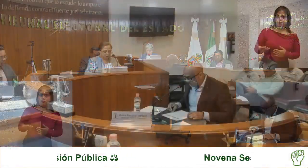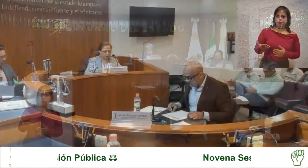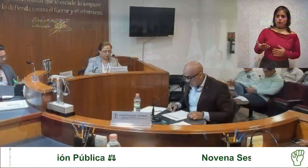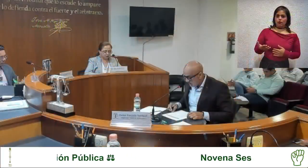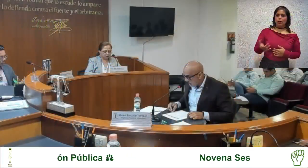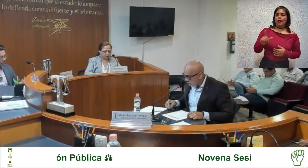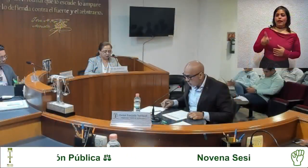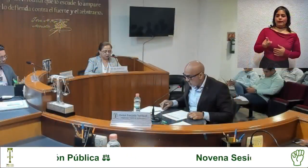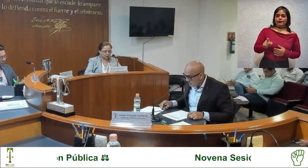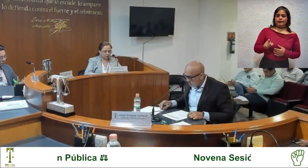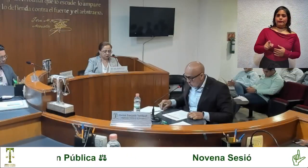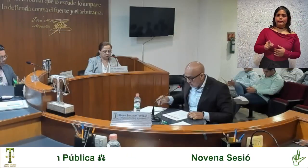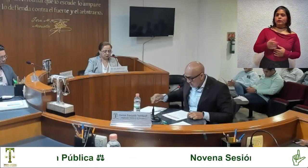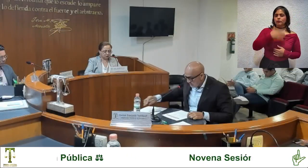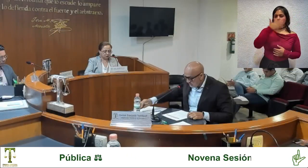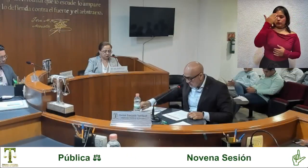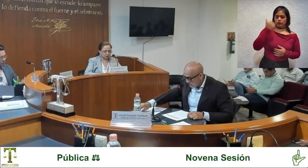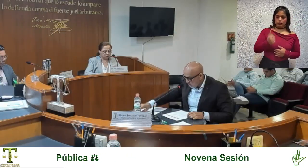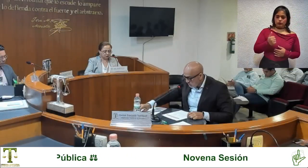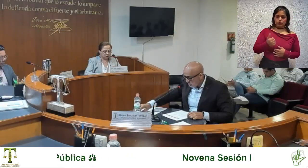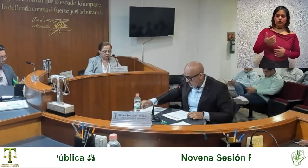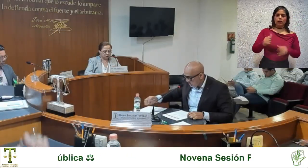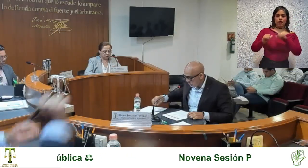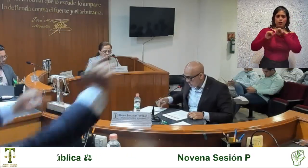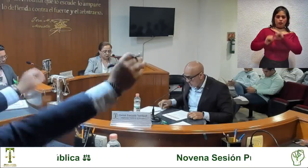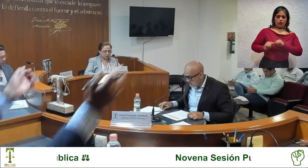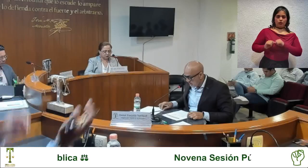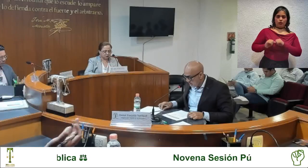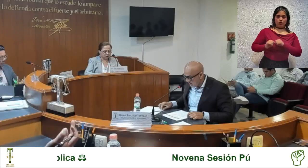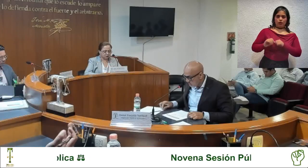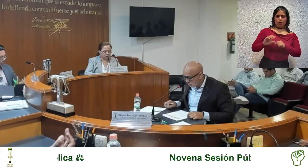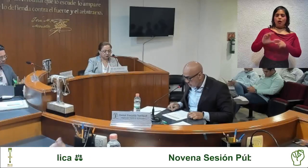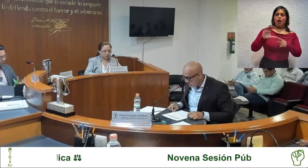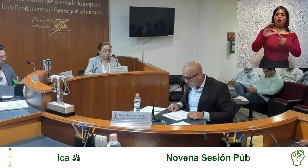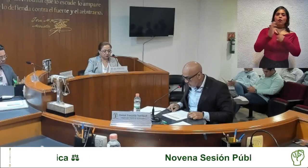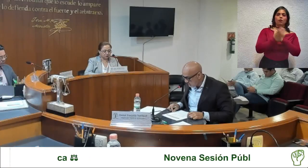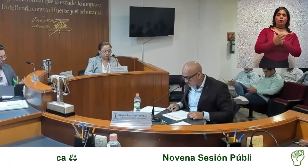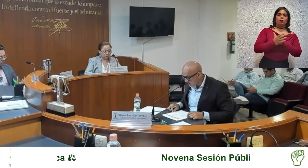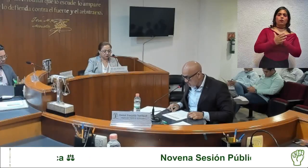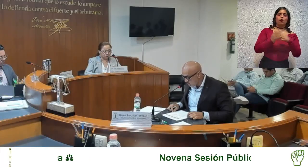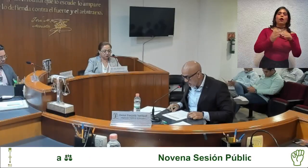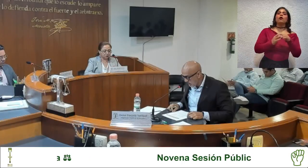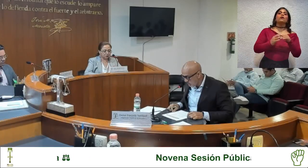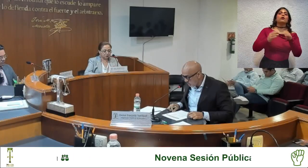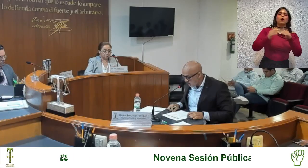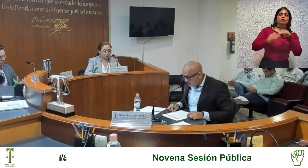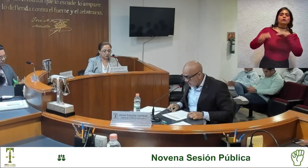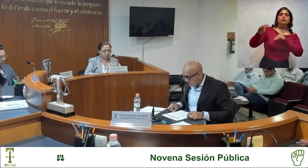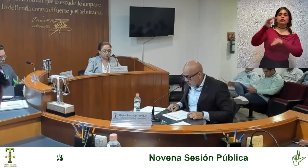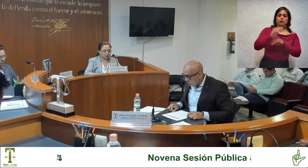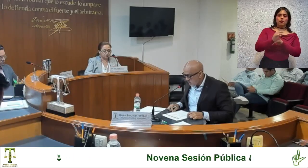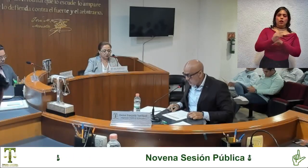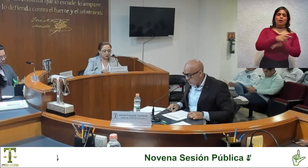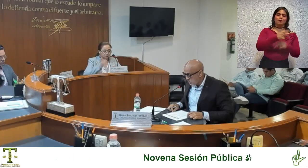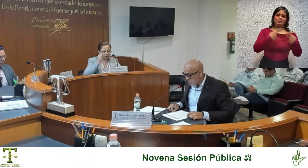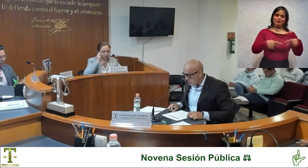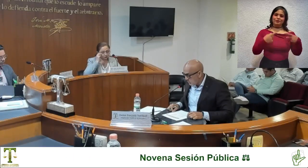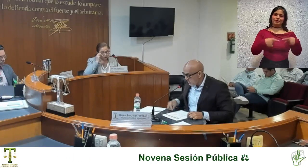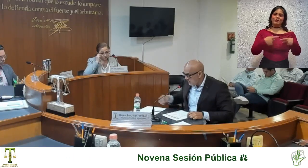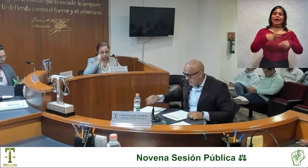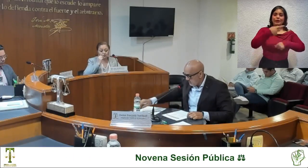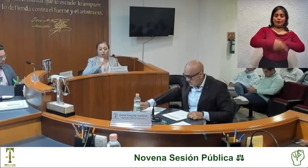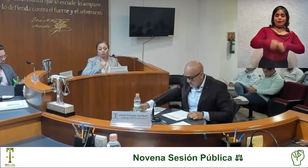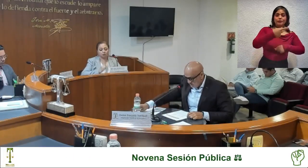protegido, la autoridad vinculada es la Comisión Ejecutiva de Atención a Víctimas del Estado de Guerrero, asunto que fue turnado a